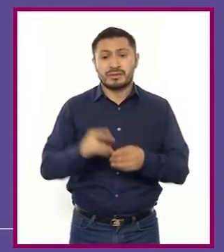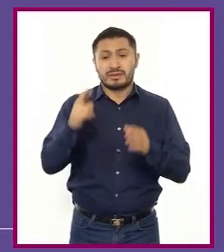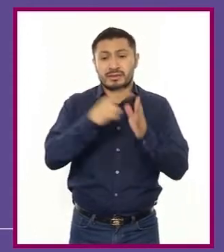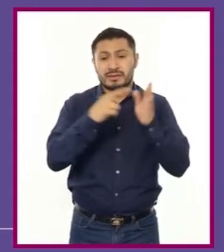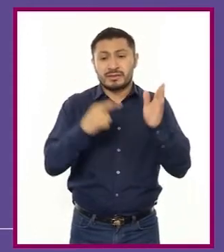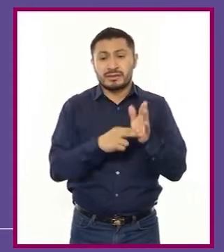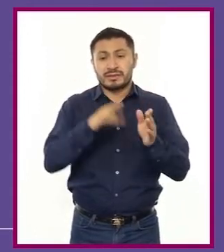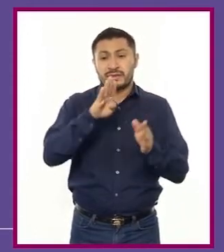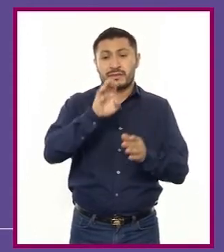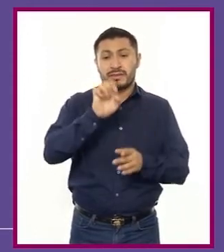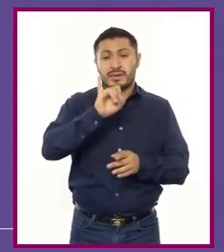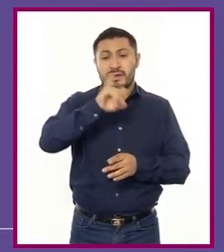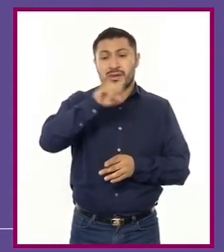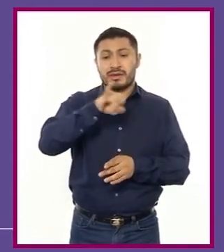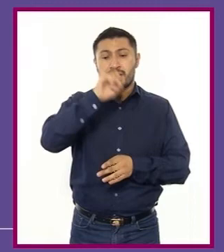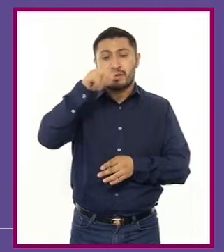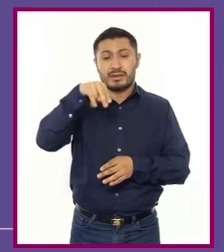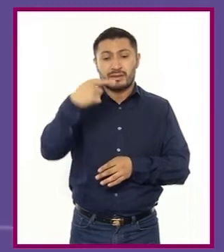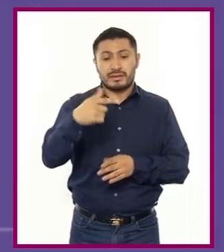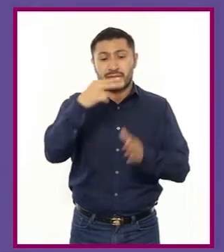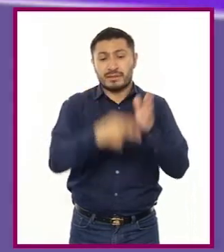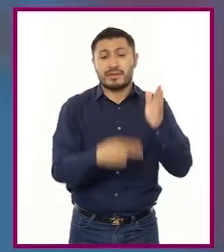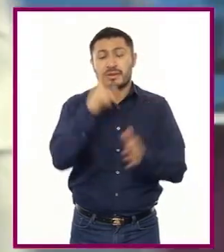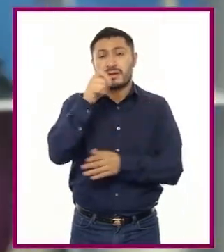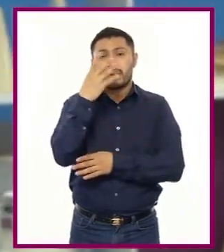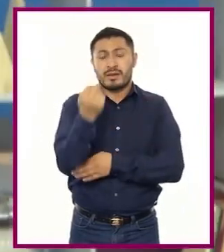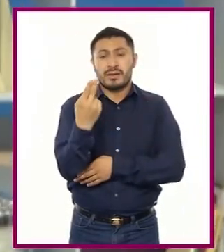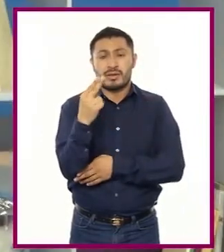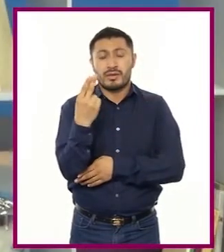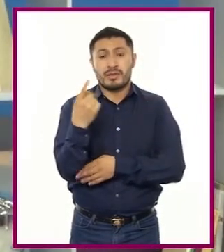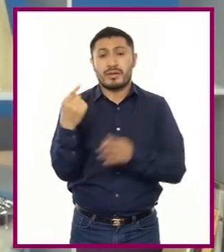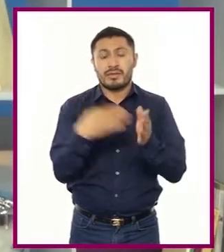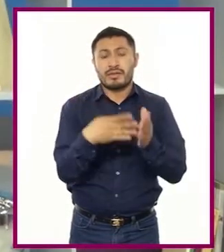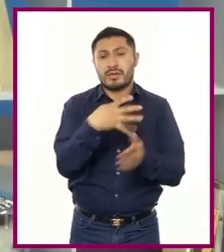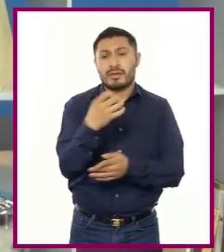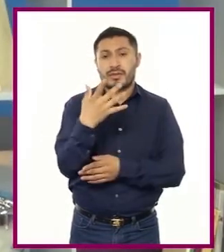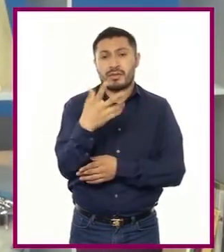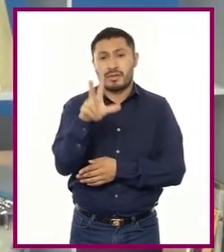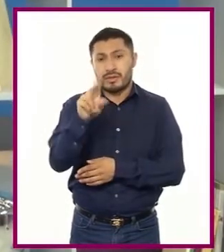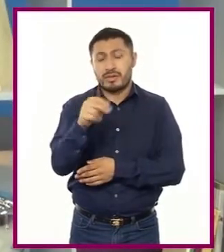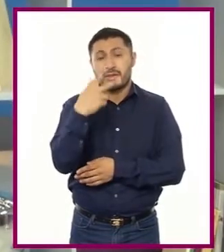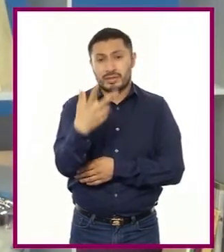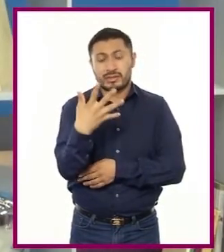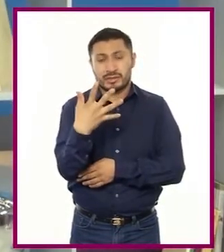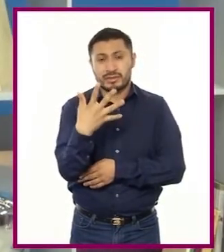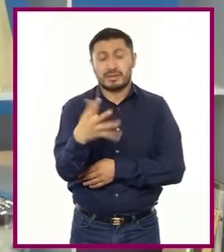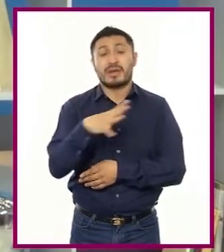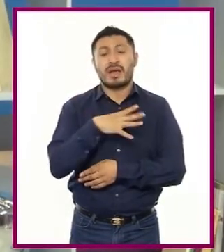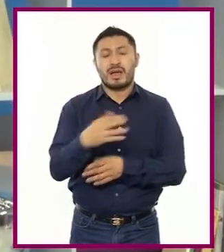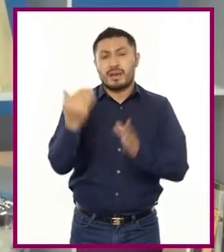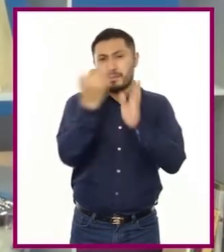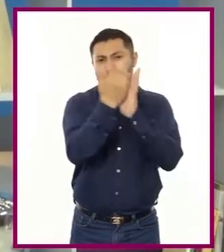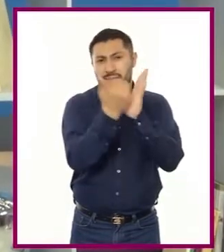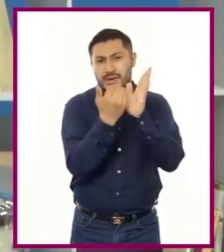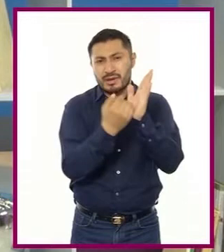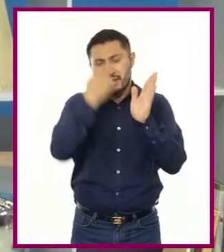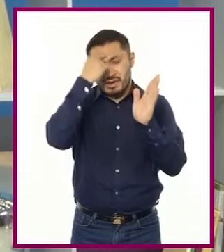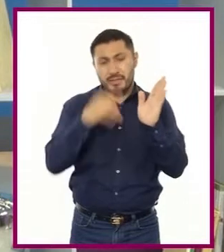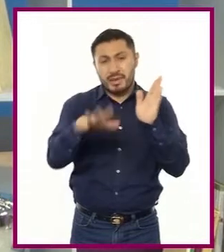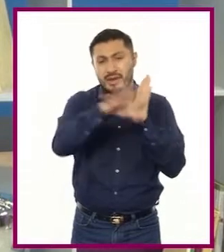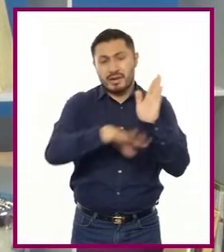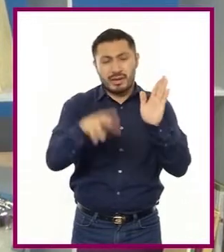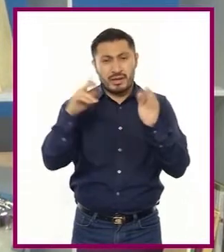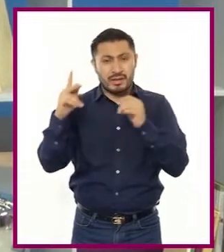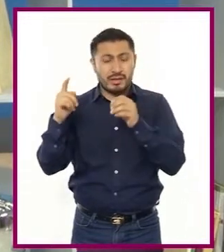Aprobación 29 de noviembre de 1985. Constituyen una serie de orientaciones para los estados integrantes